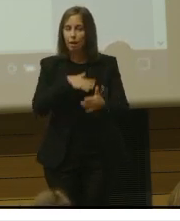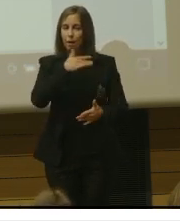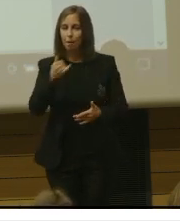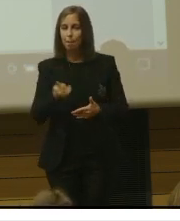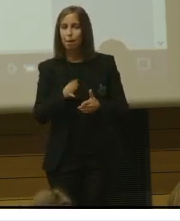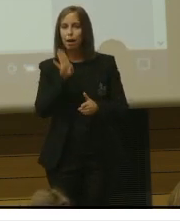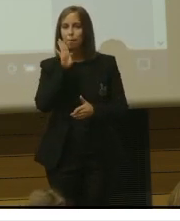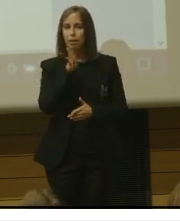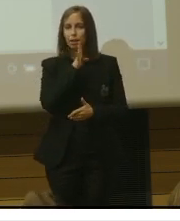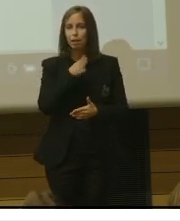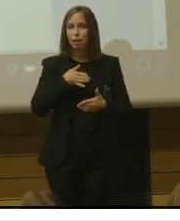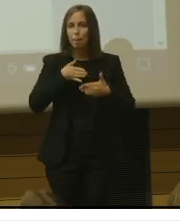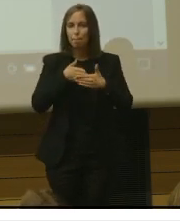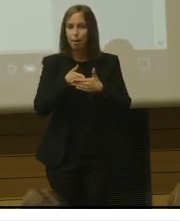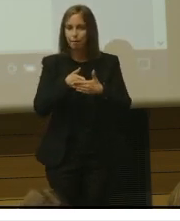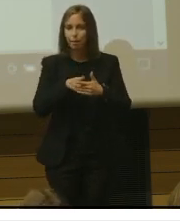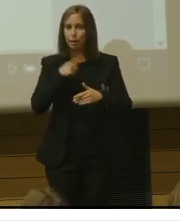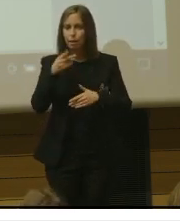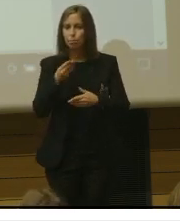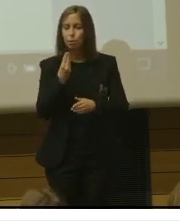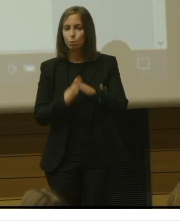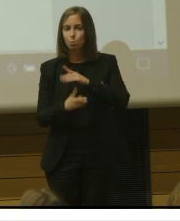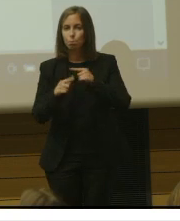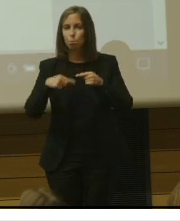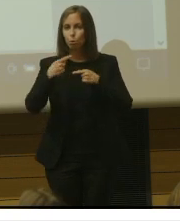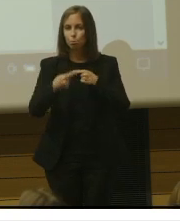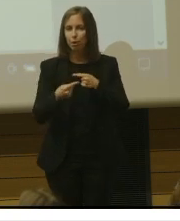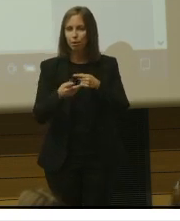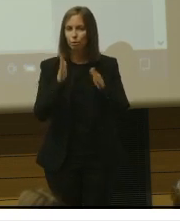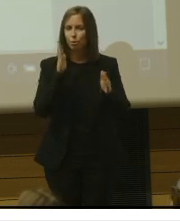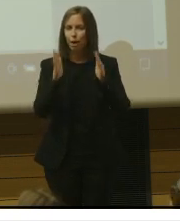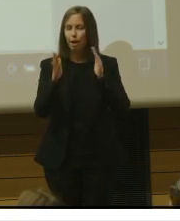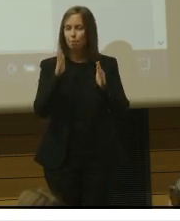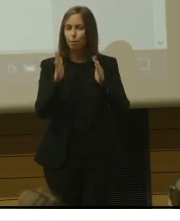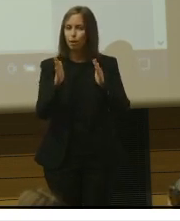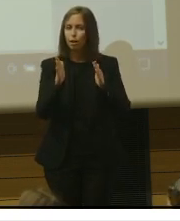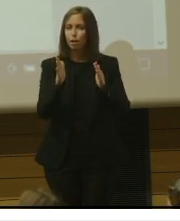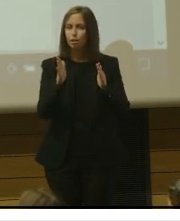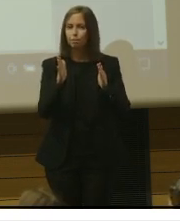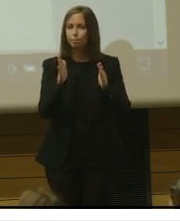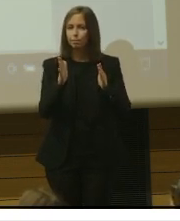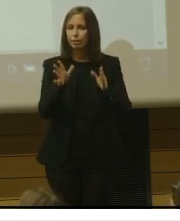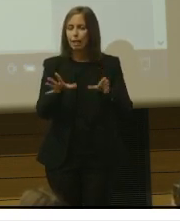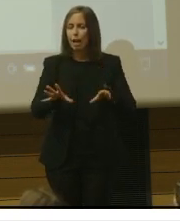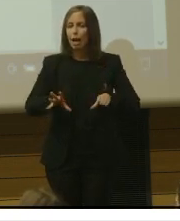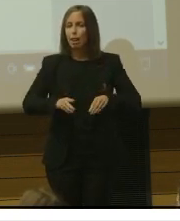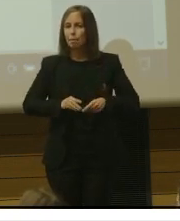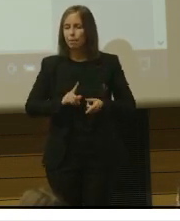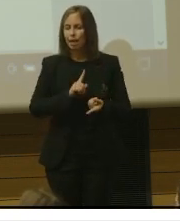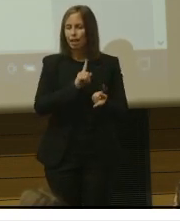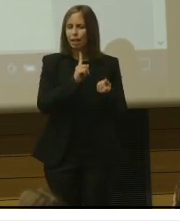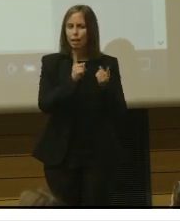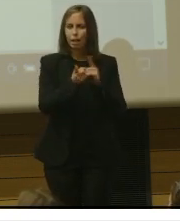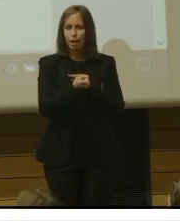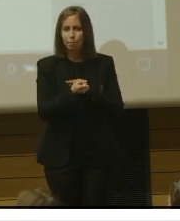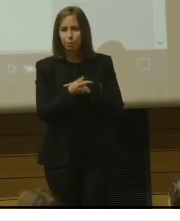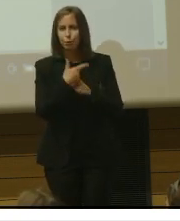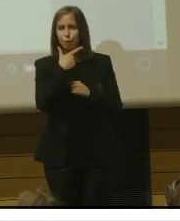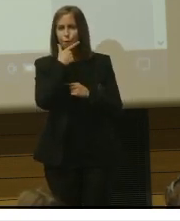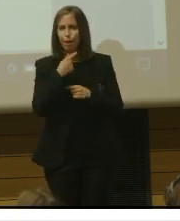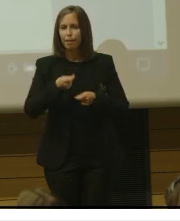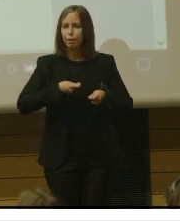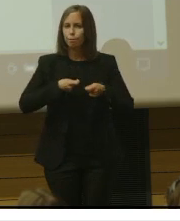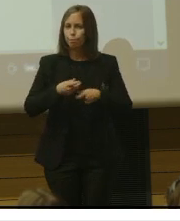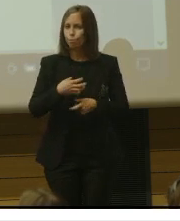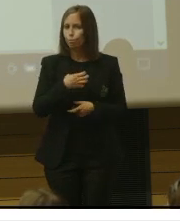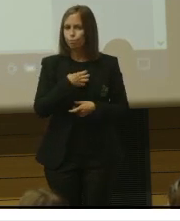maternidad, etcétera. Y luego el posparto, ¿no? Como ya hemos comentado, pues un periodo en el que hay que, pues, asumir un montón de cambios que a veces no son fáciles de gestionar, ¿no?